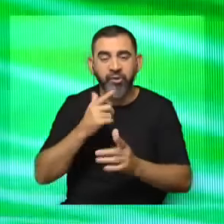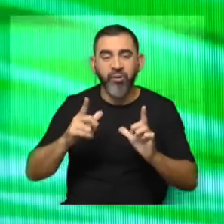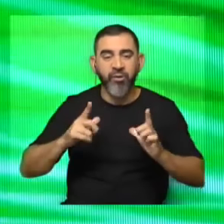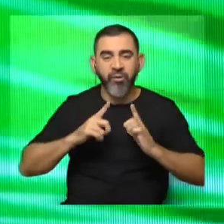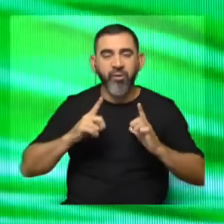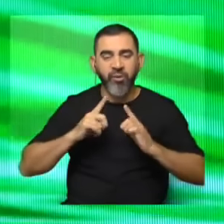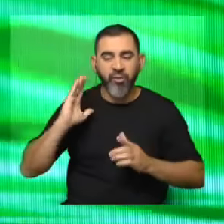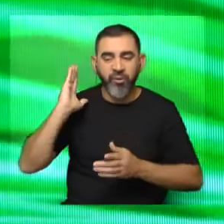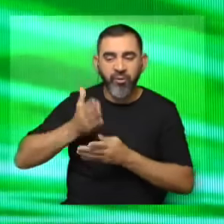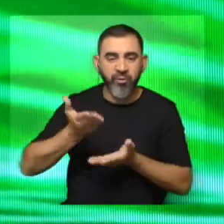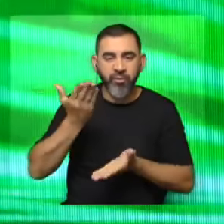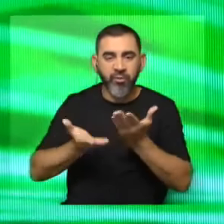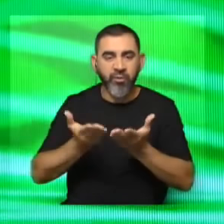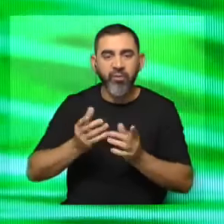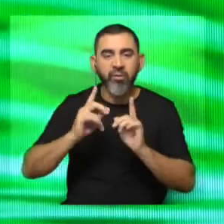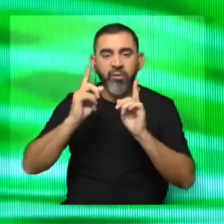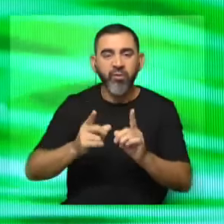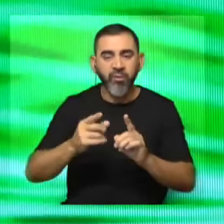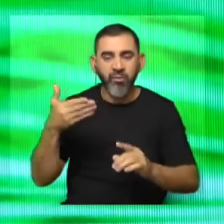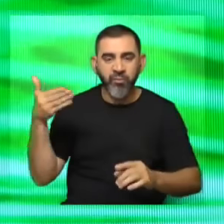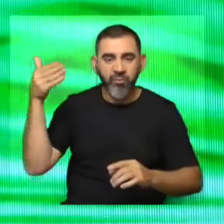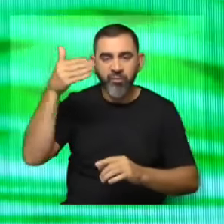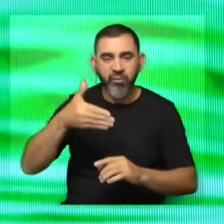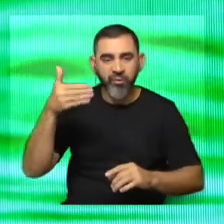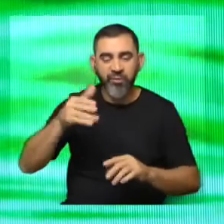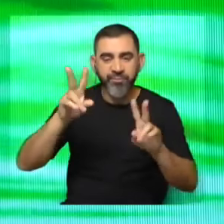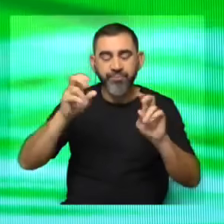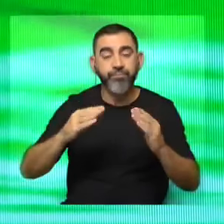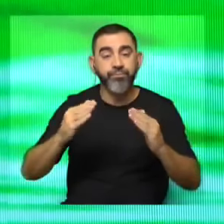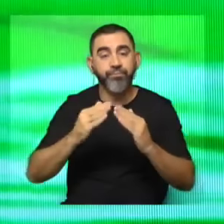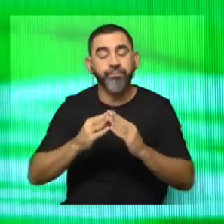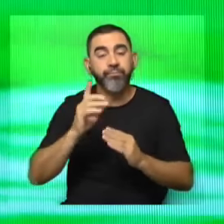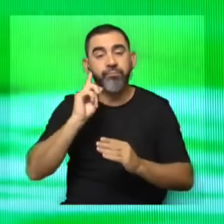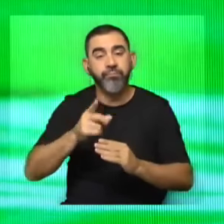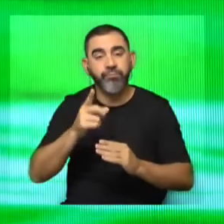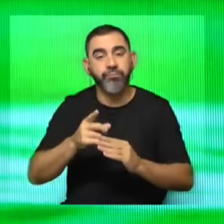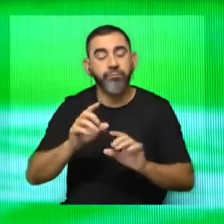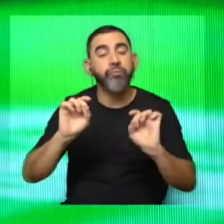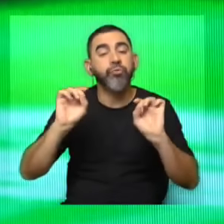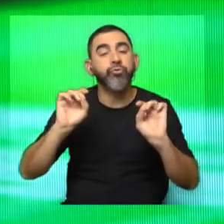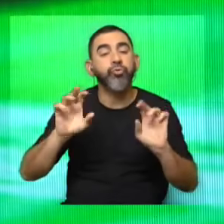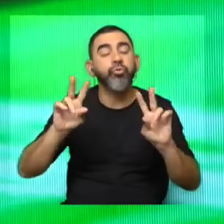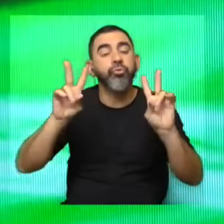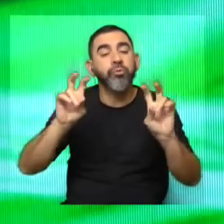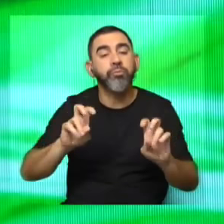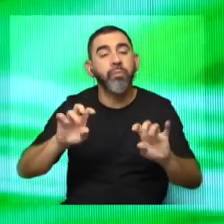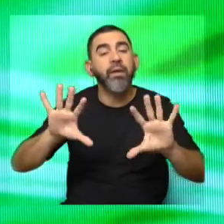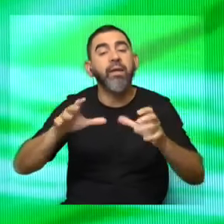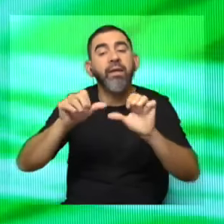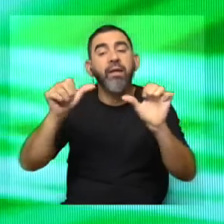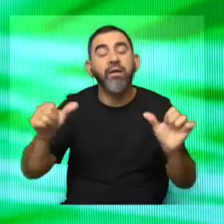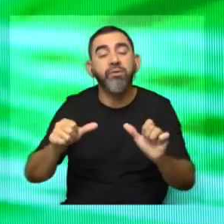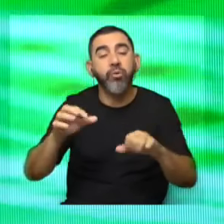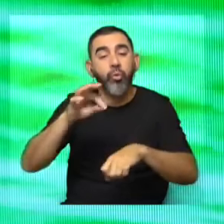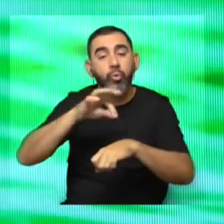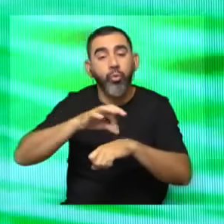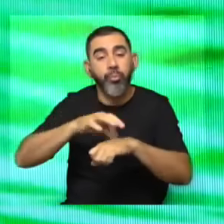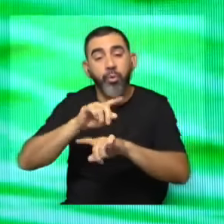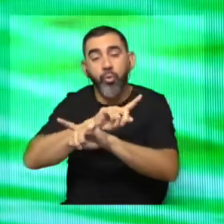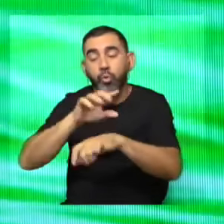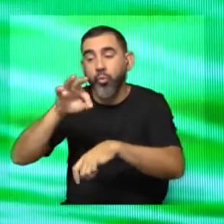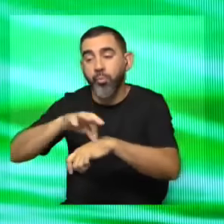resolución de la justicia y por otro lado nuestra participación en el tema cas Galicia tuvo muchísimo más que ver con qué hacíamos con los colegas médicos y